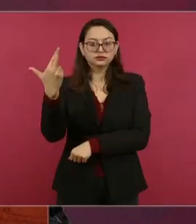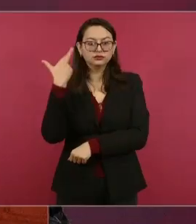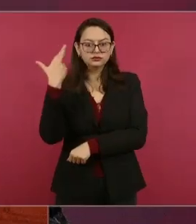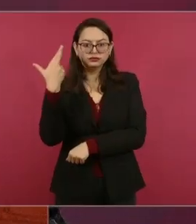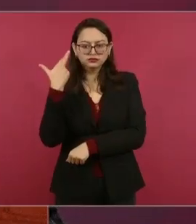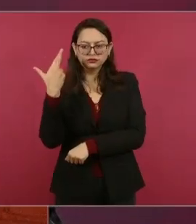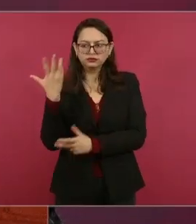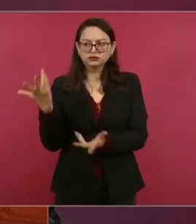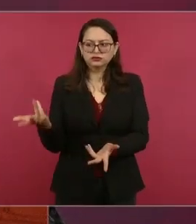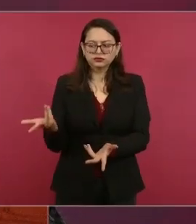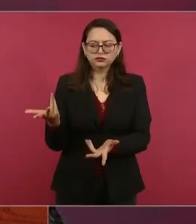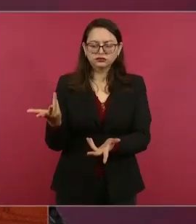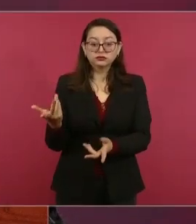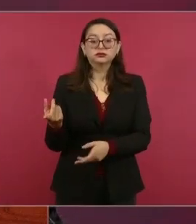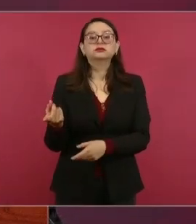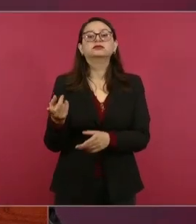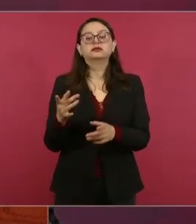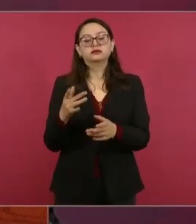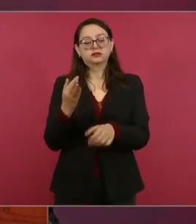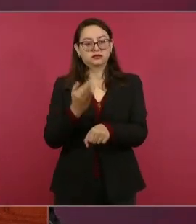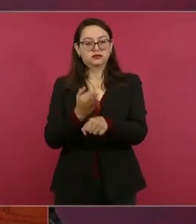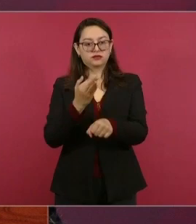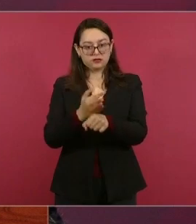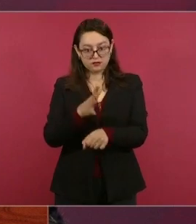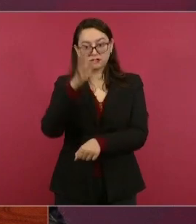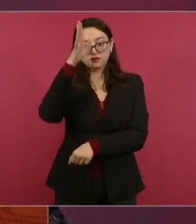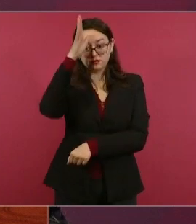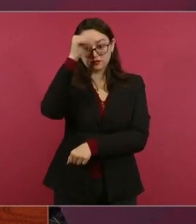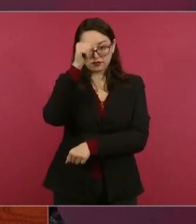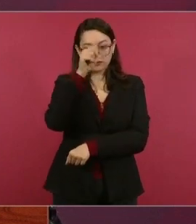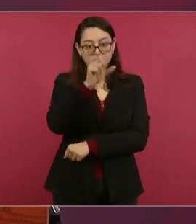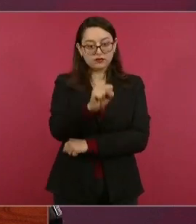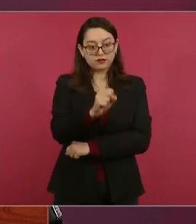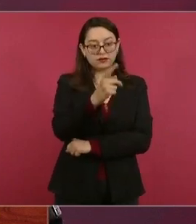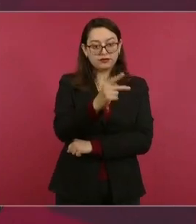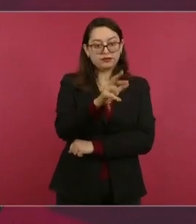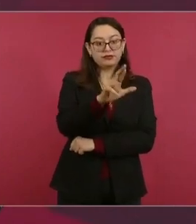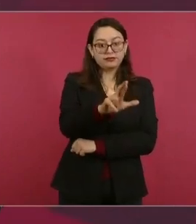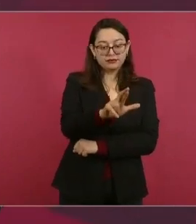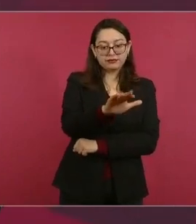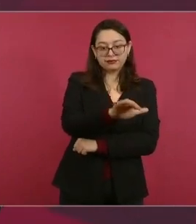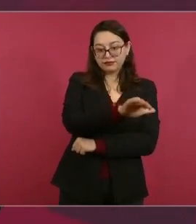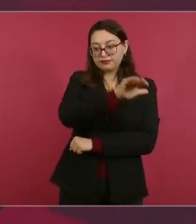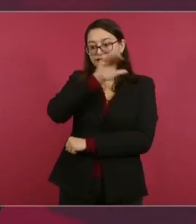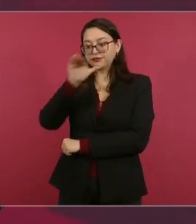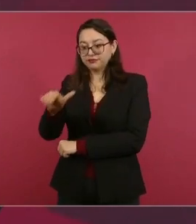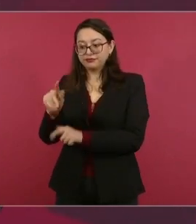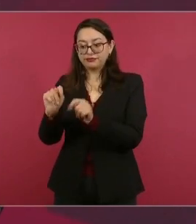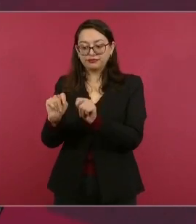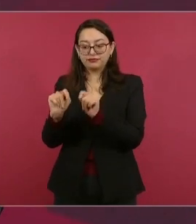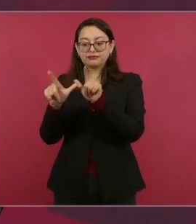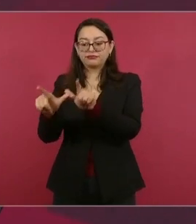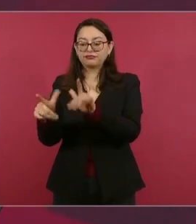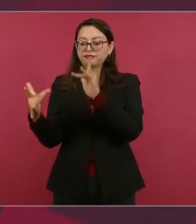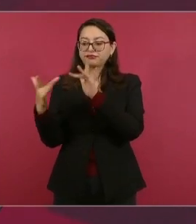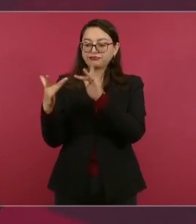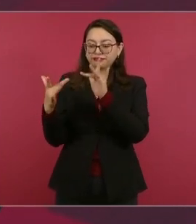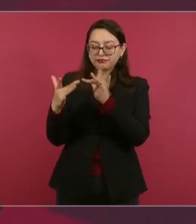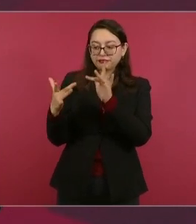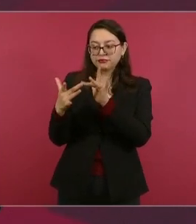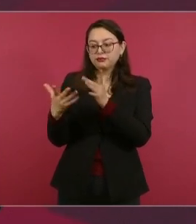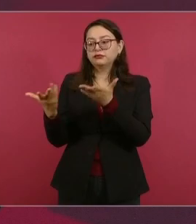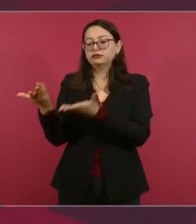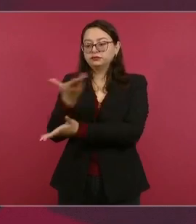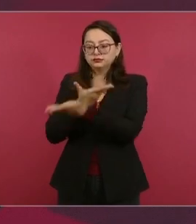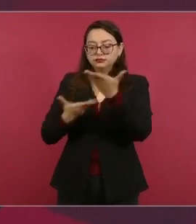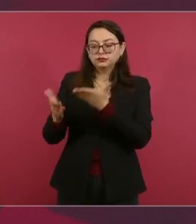SPR, va a ayudar al gobierno de Tlaxcala a echar adelante el sistema público de radiodifusión, incluyendo radio y televisión.